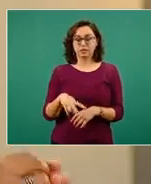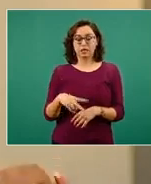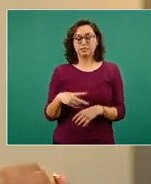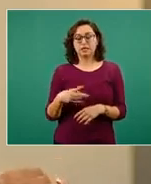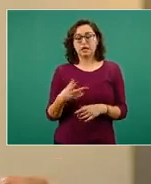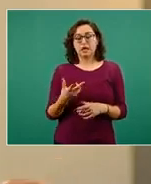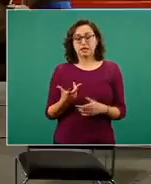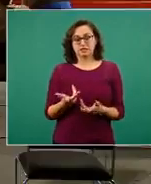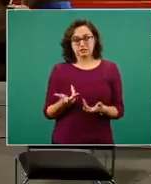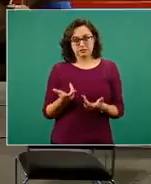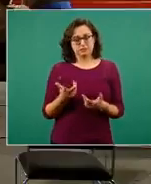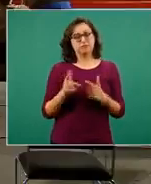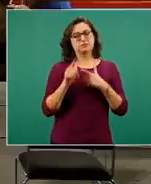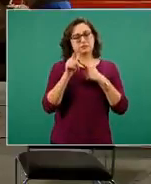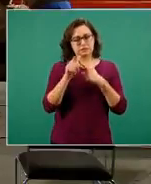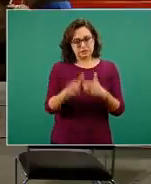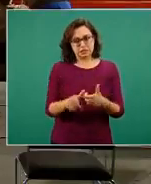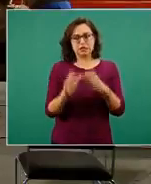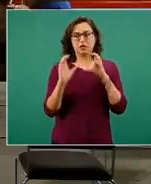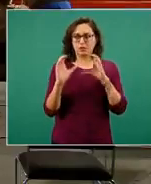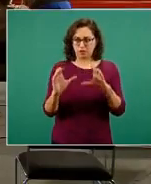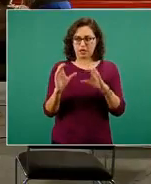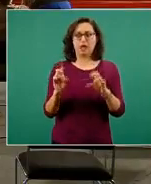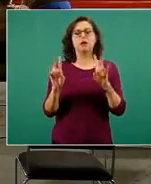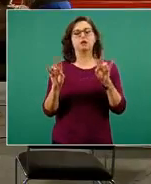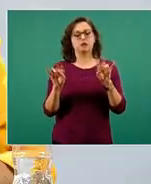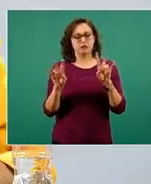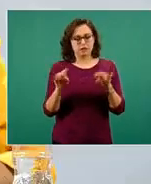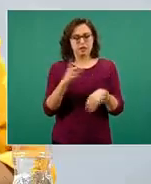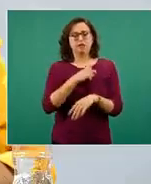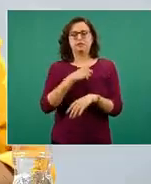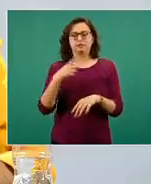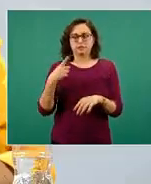diciendo no baje la guardia, sígase cuidando,